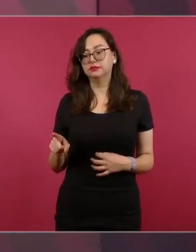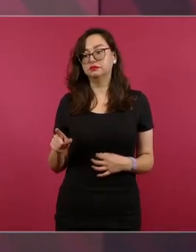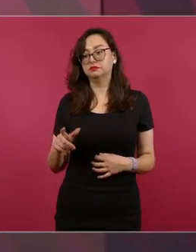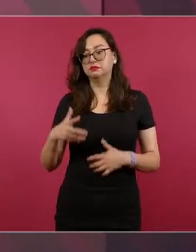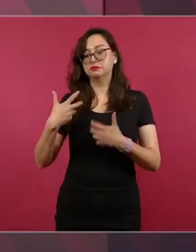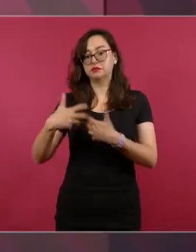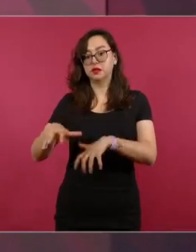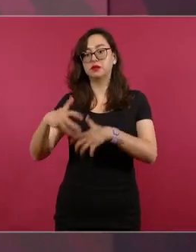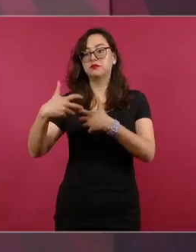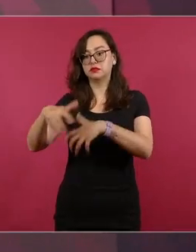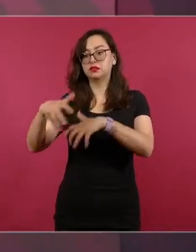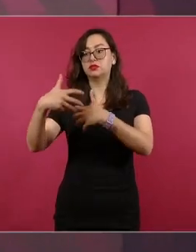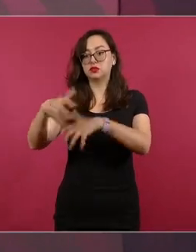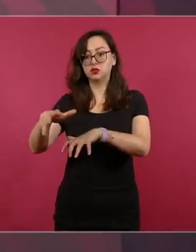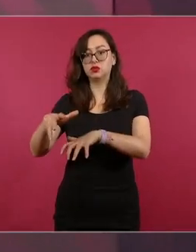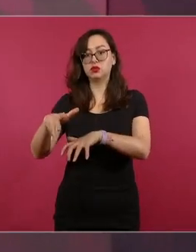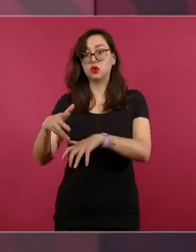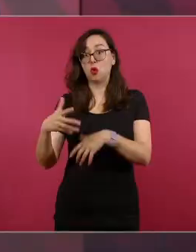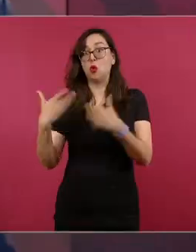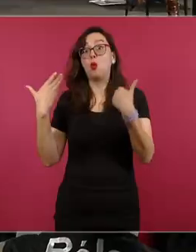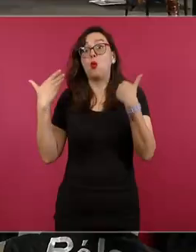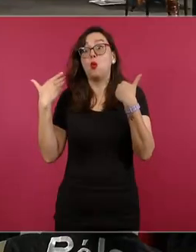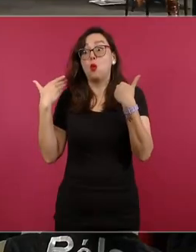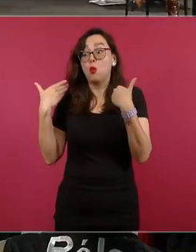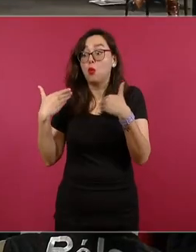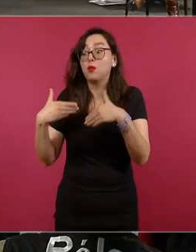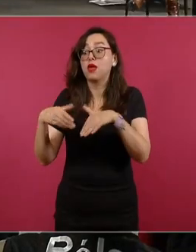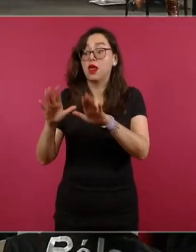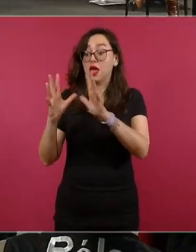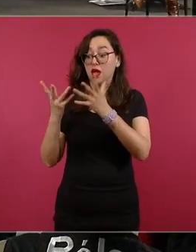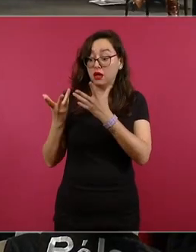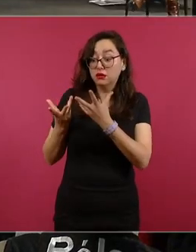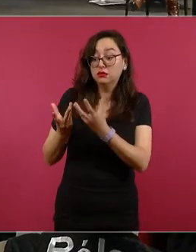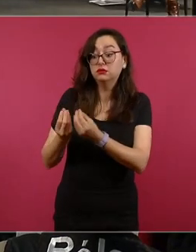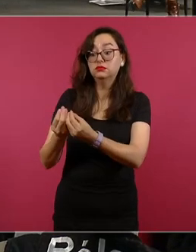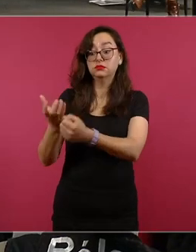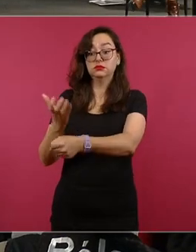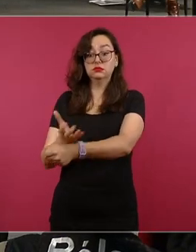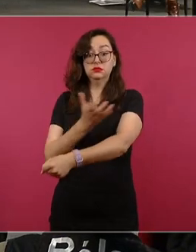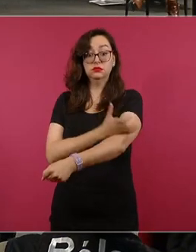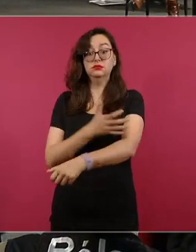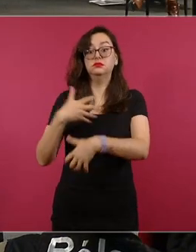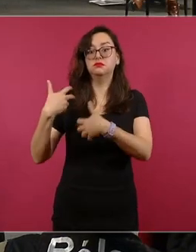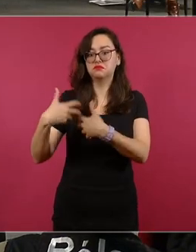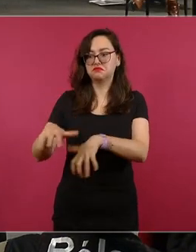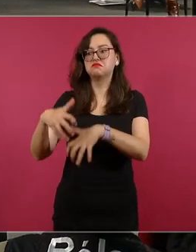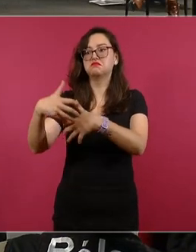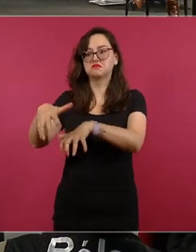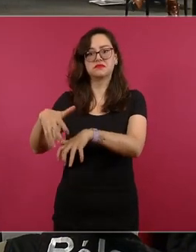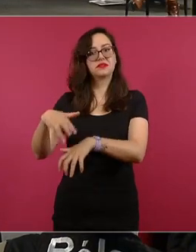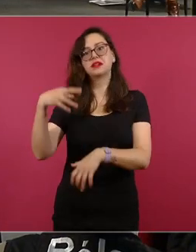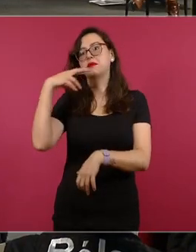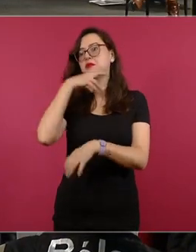Cómo metieron al ingeniero Alberto Castillo, cómo metieron